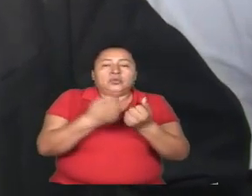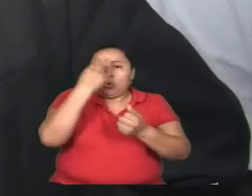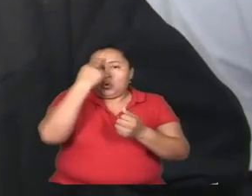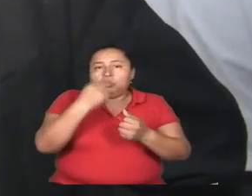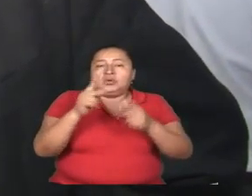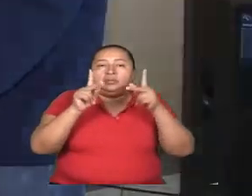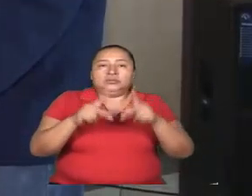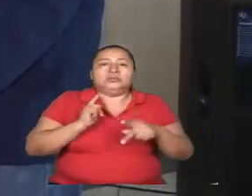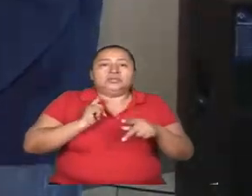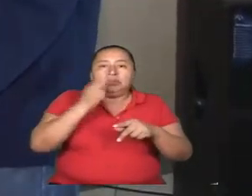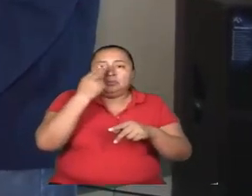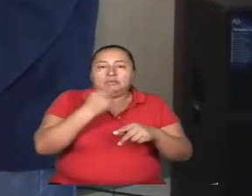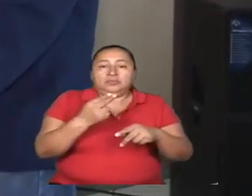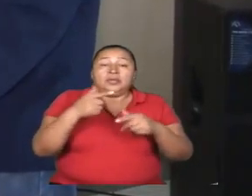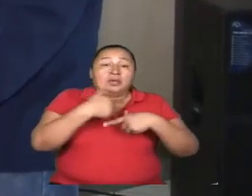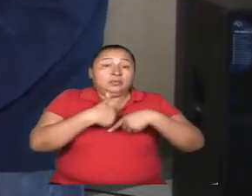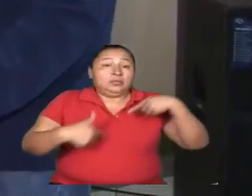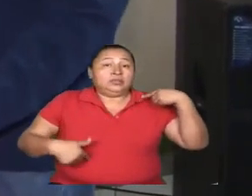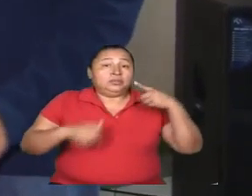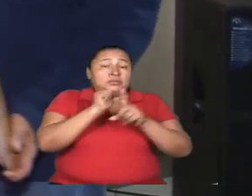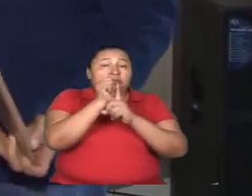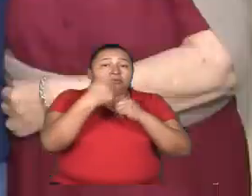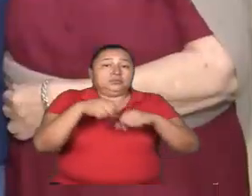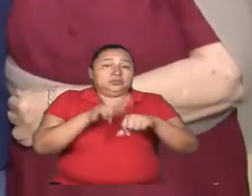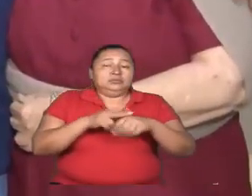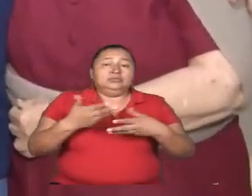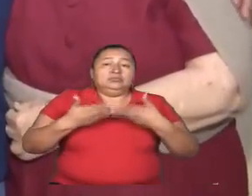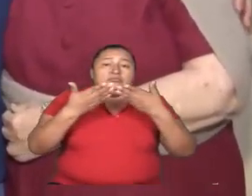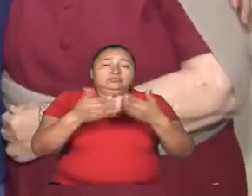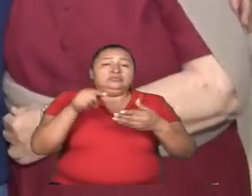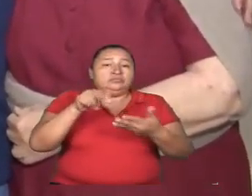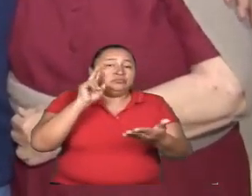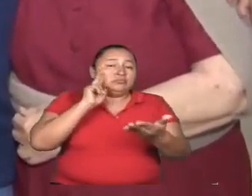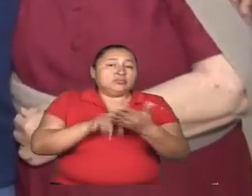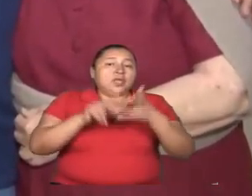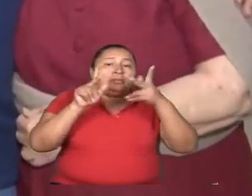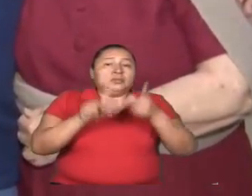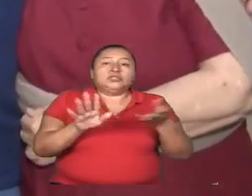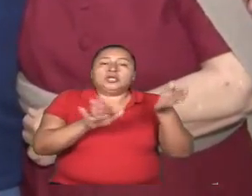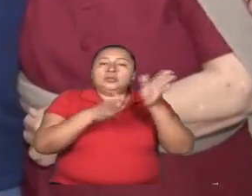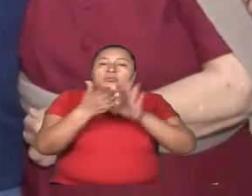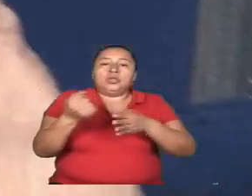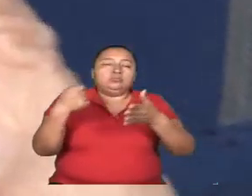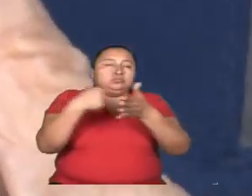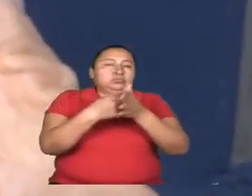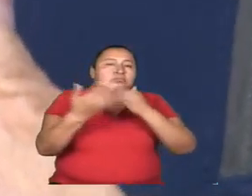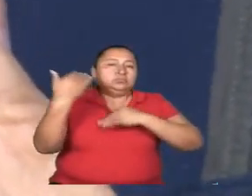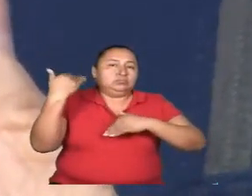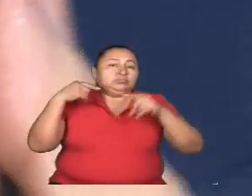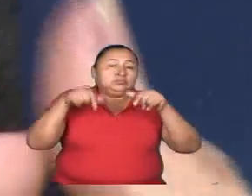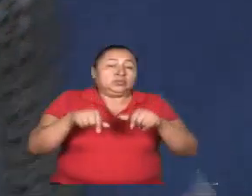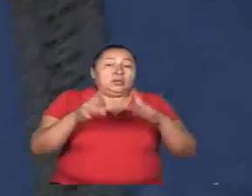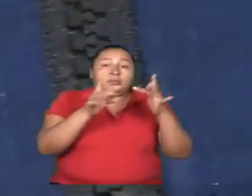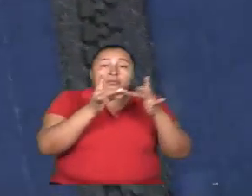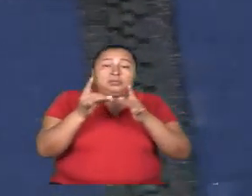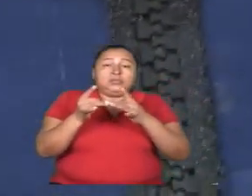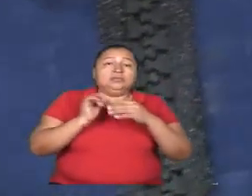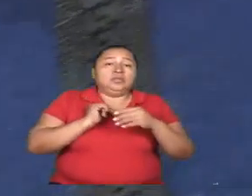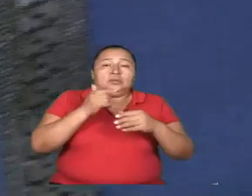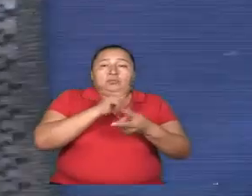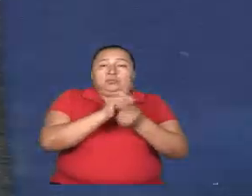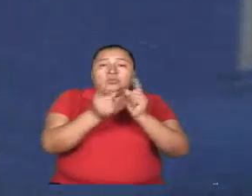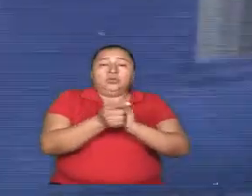honor merece. El presidente de la Asamblea Nacional dedicó este reconocimiento a las víctimas del terrorismo golpista, en especial a la